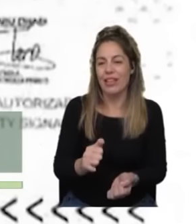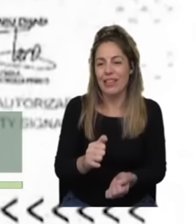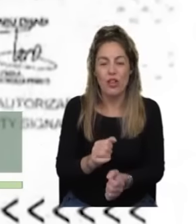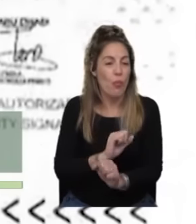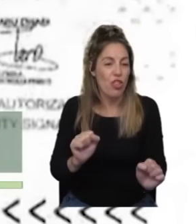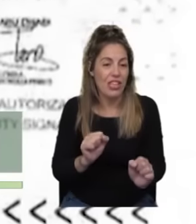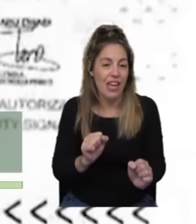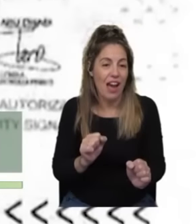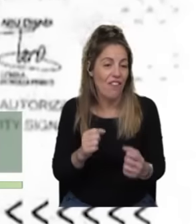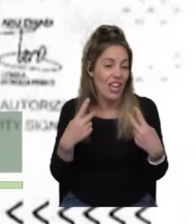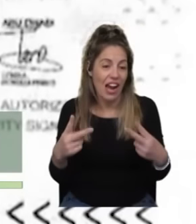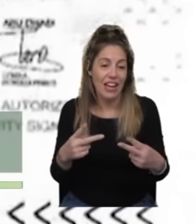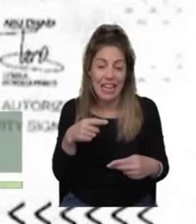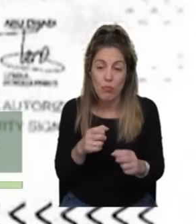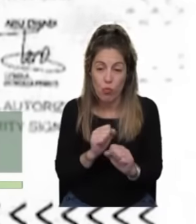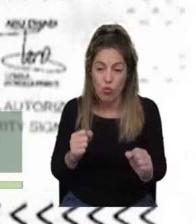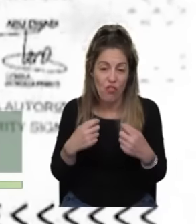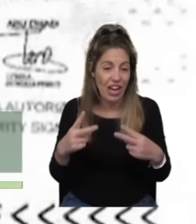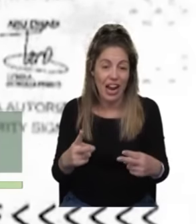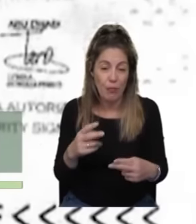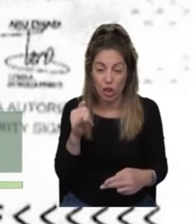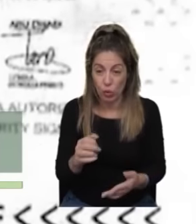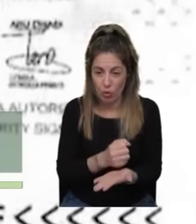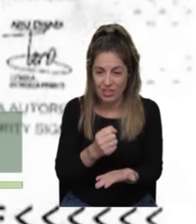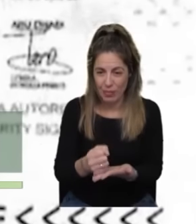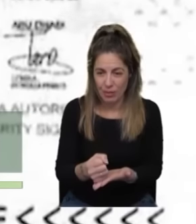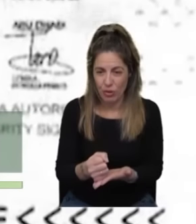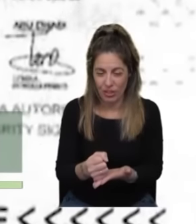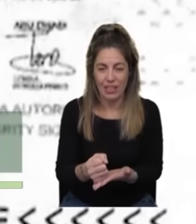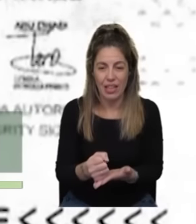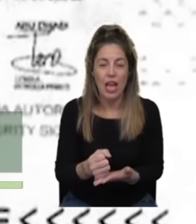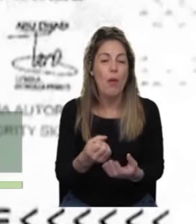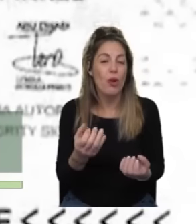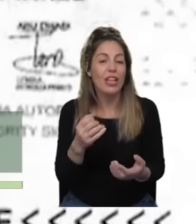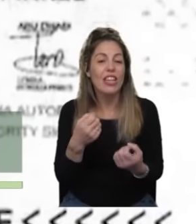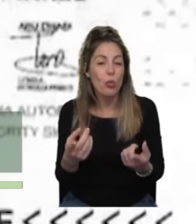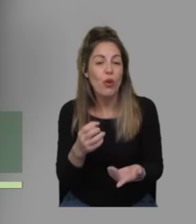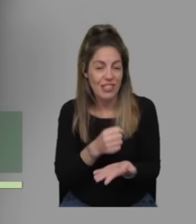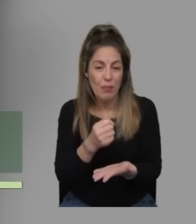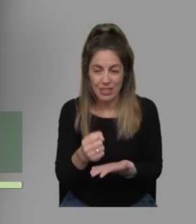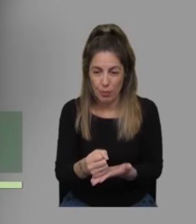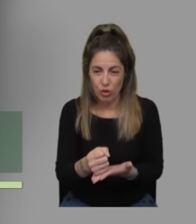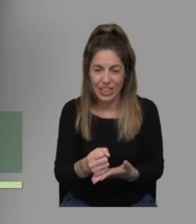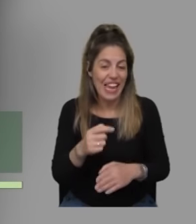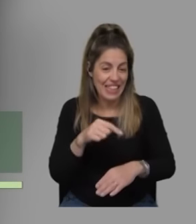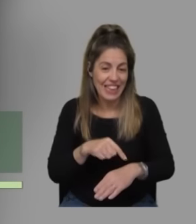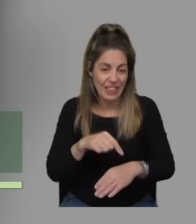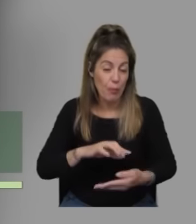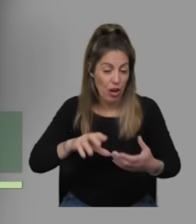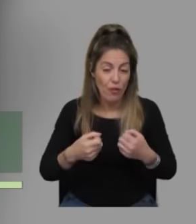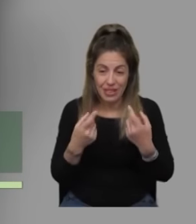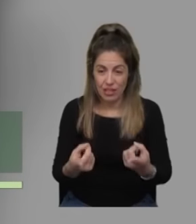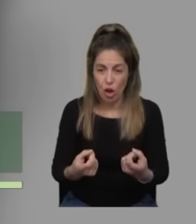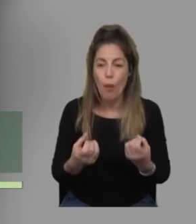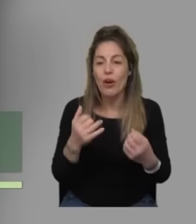incapacitado de moverse. Él se movió porque tuvo ese pasaporte. ¿Y por qué tuvo ese pasaporte? En el tiempo, en la manera que tuvo,